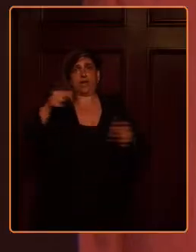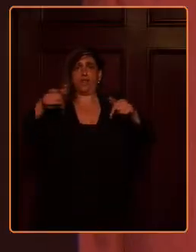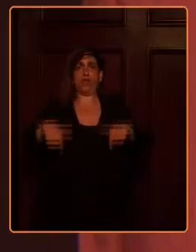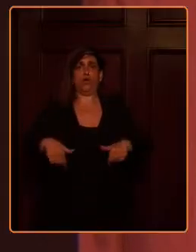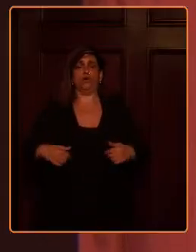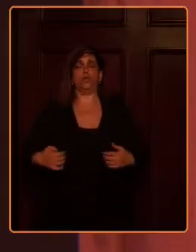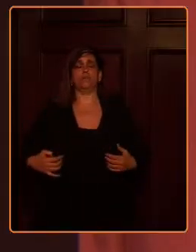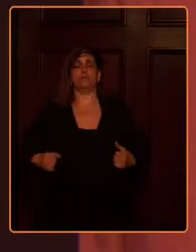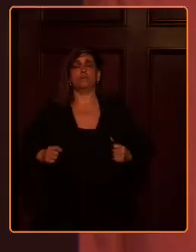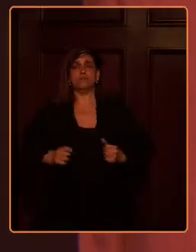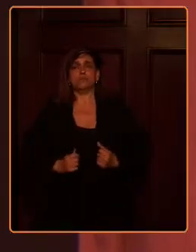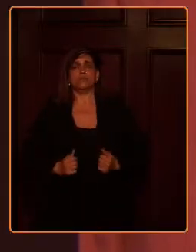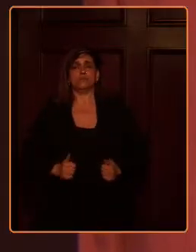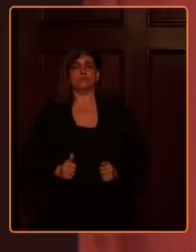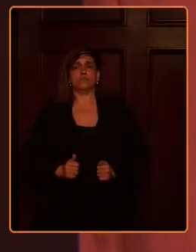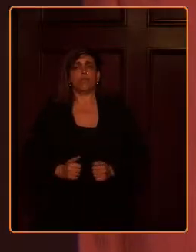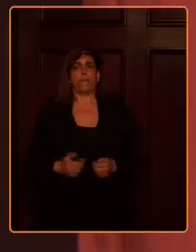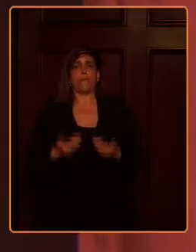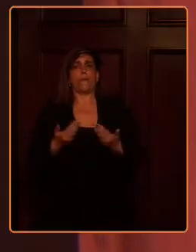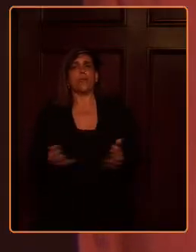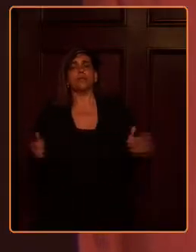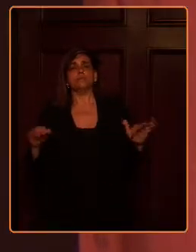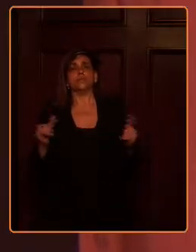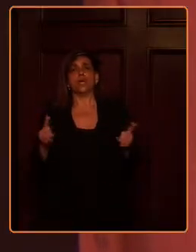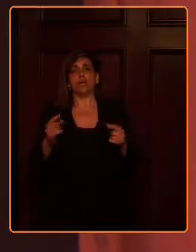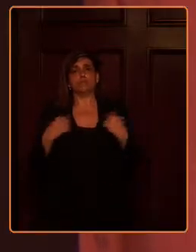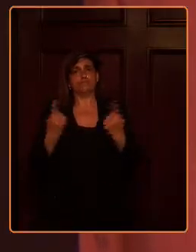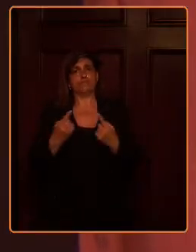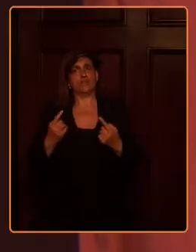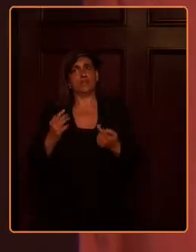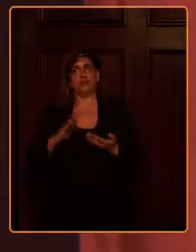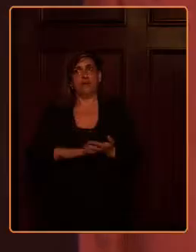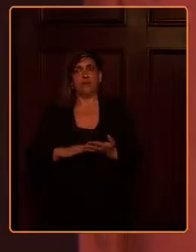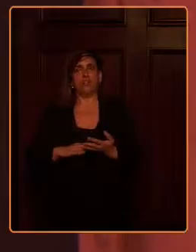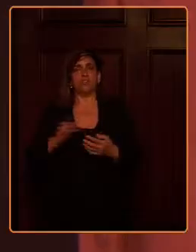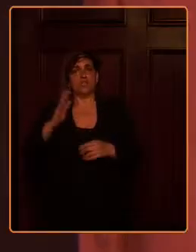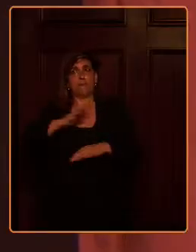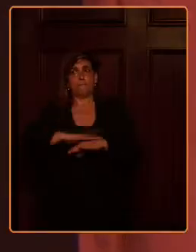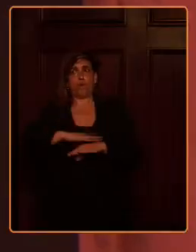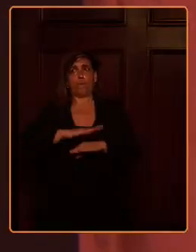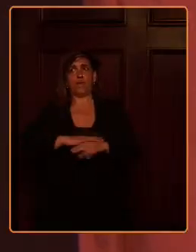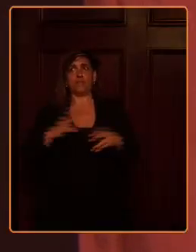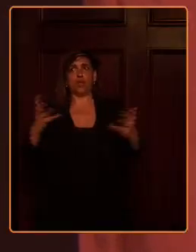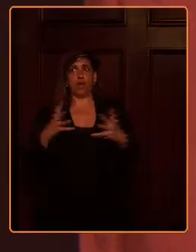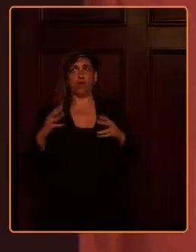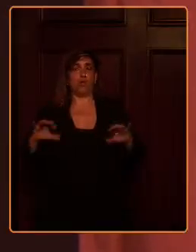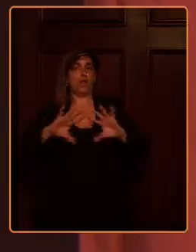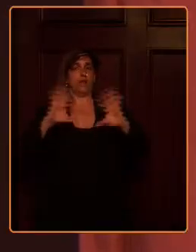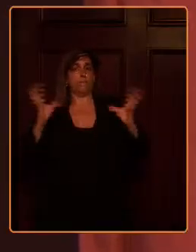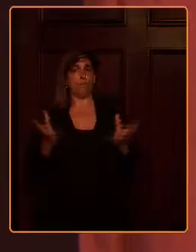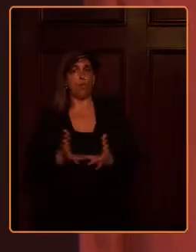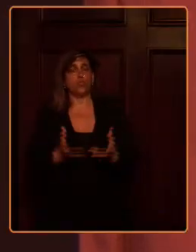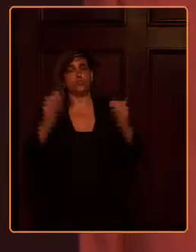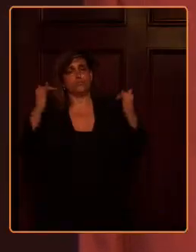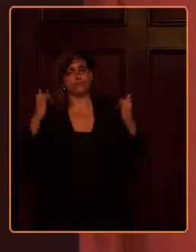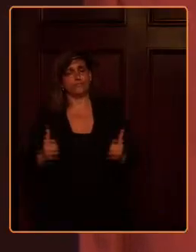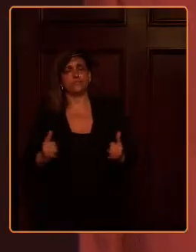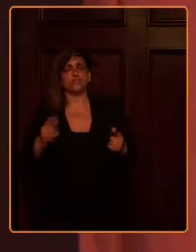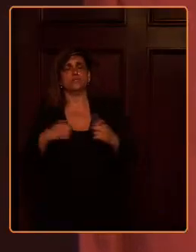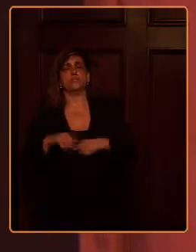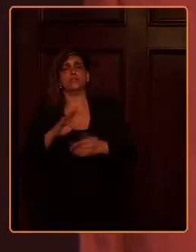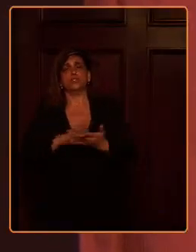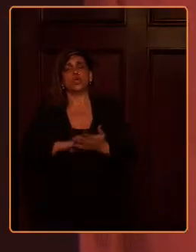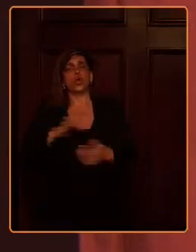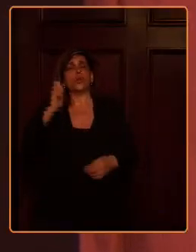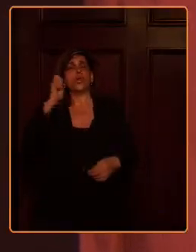jornada. Y enmarcar un poco en este momento, ¿no?, en que está viviendo la humanidad, que tiene que ver con